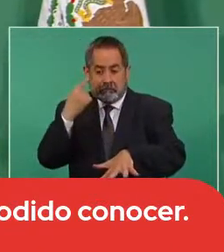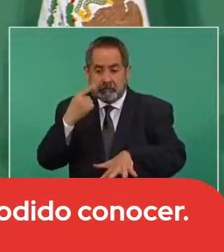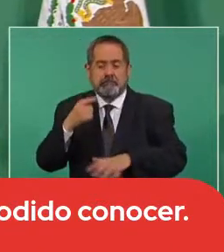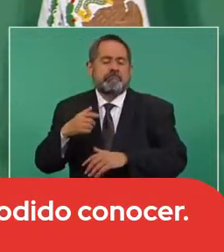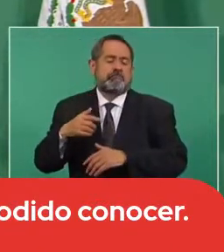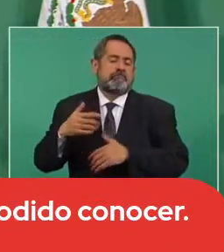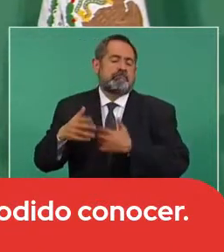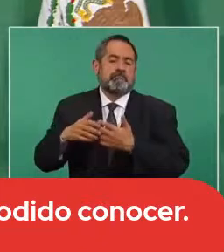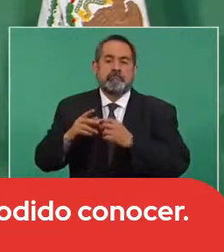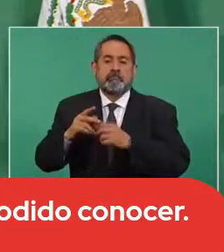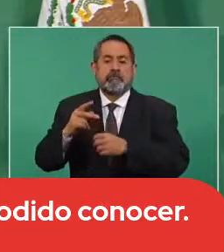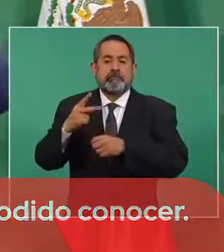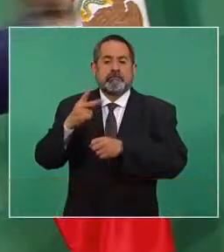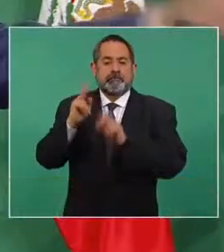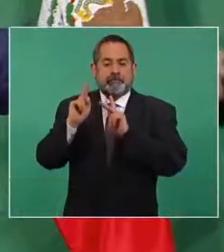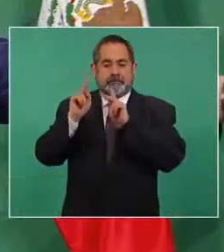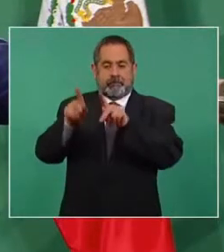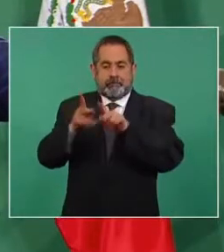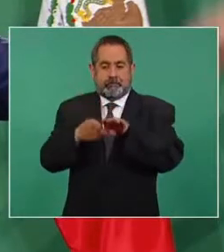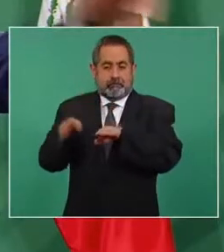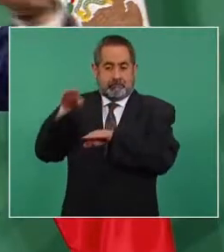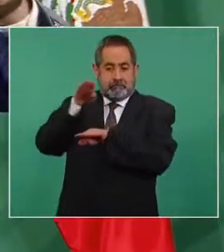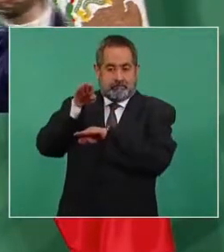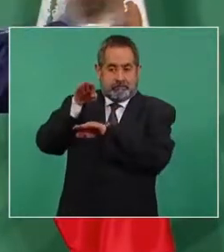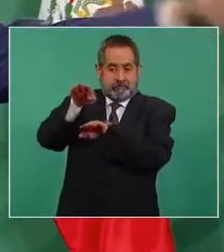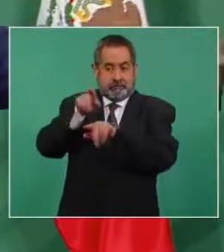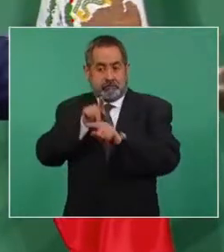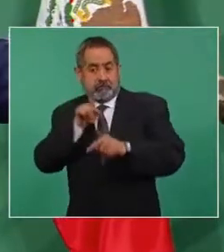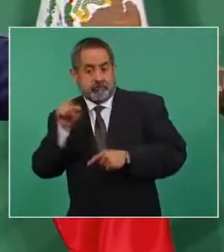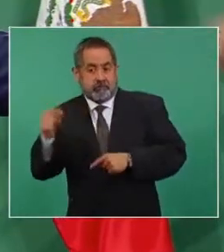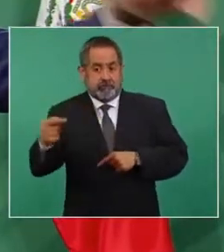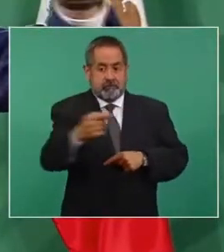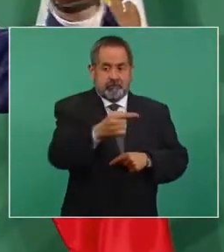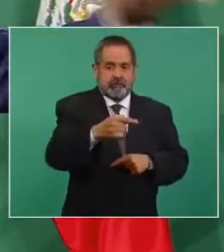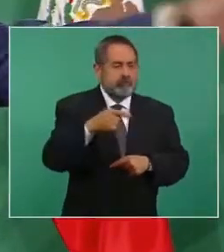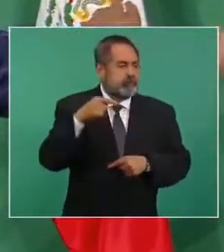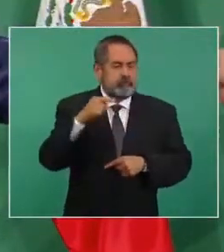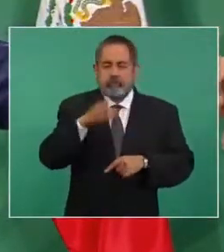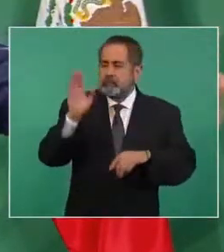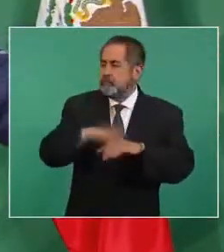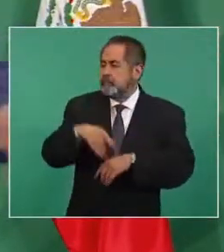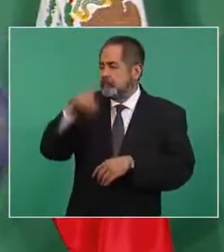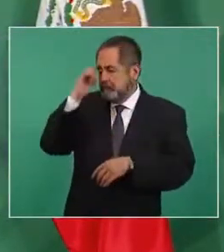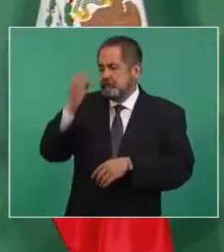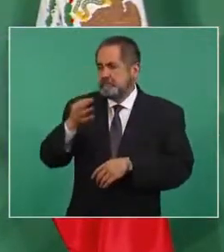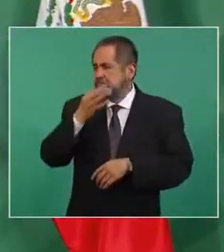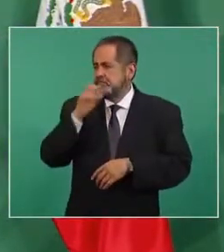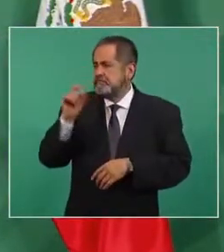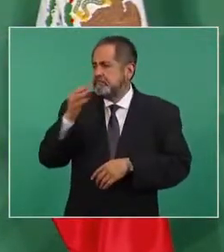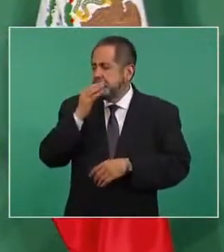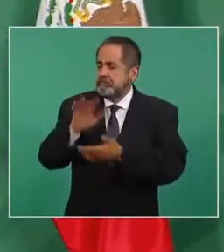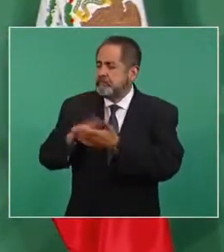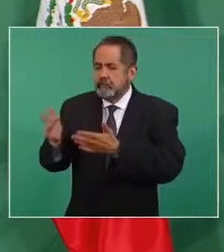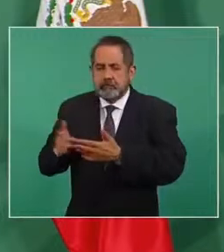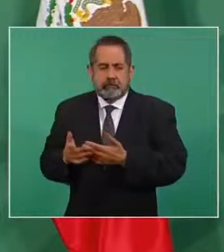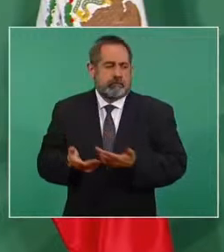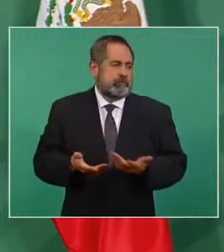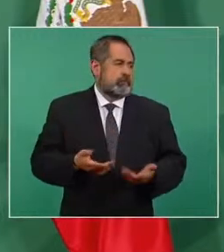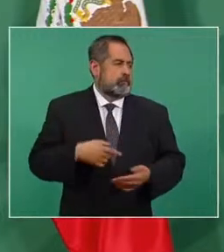se hicieron los segundos pisos ya podía trasladarse en 20 minutos.